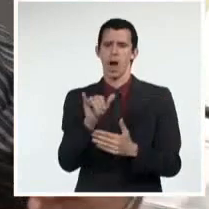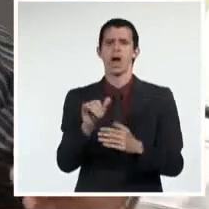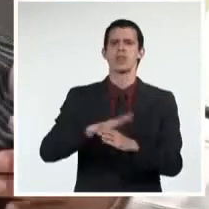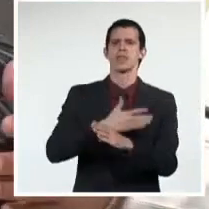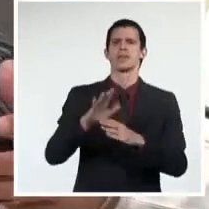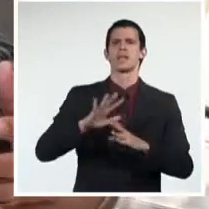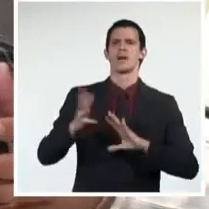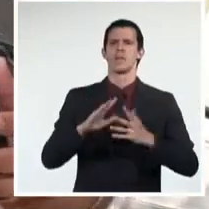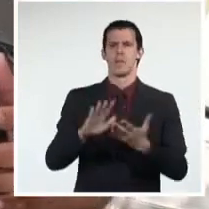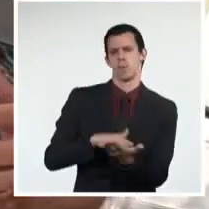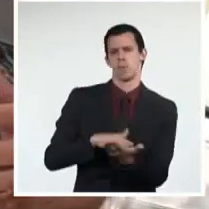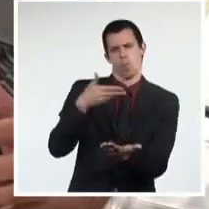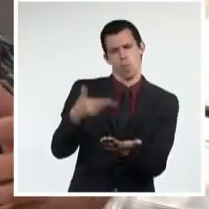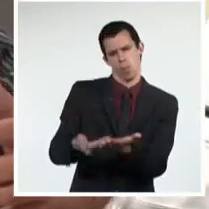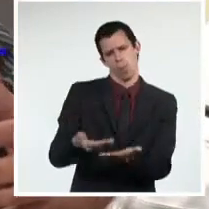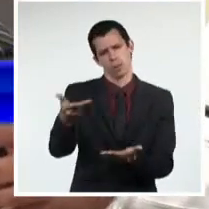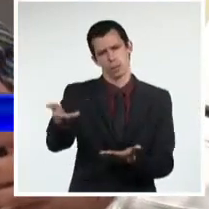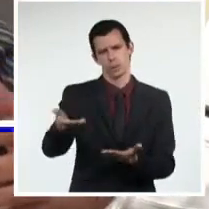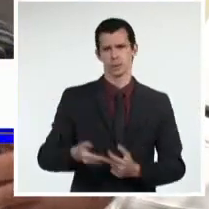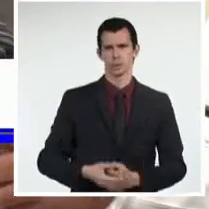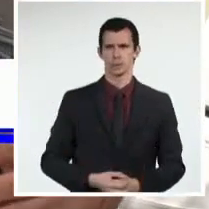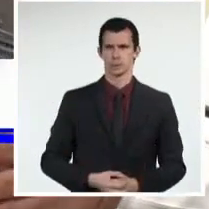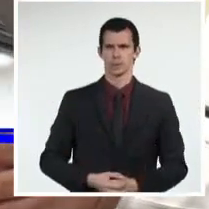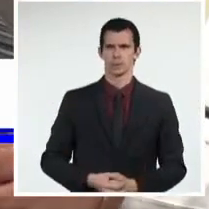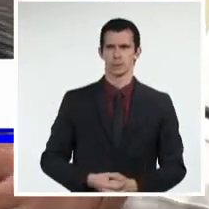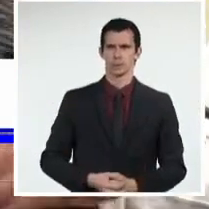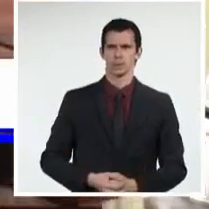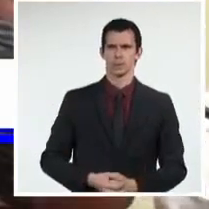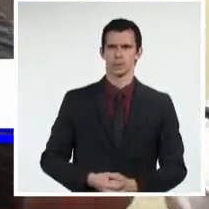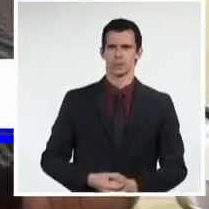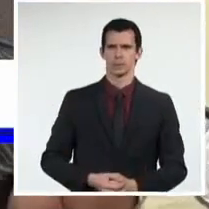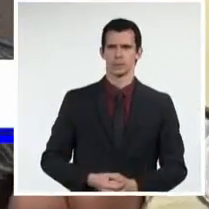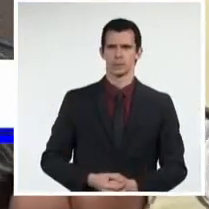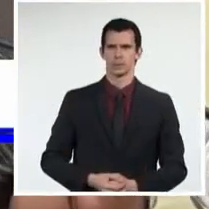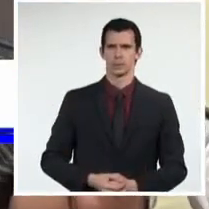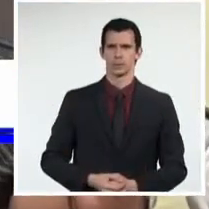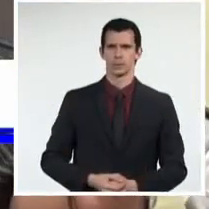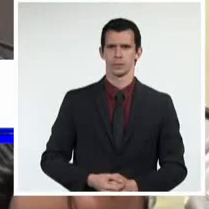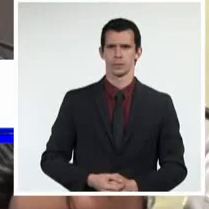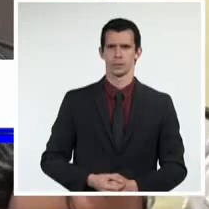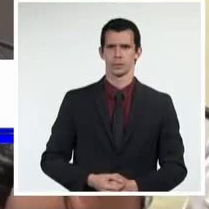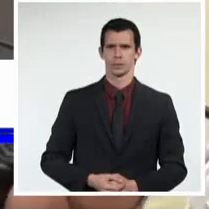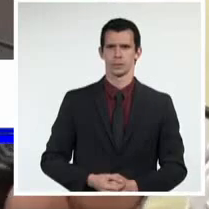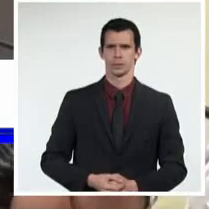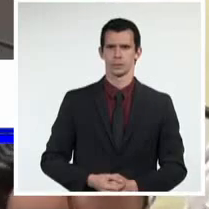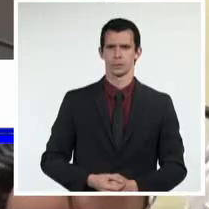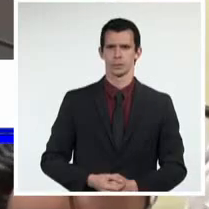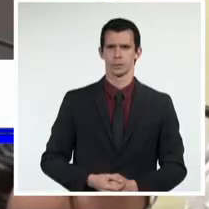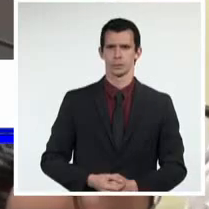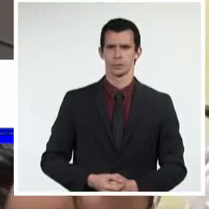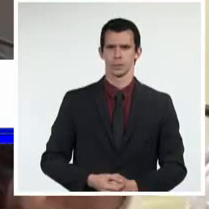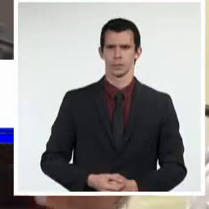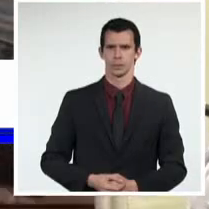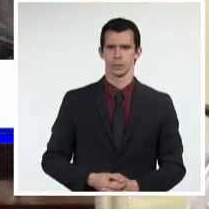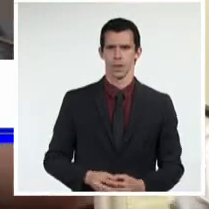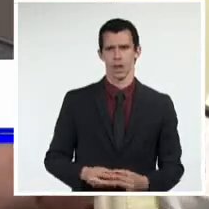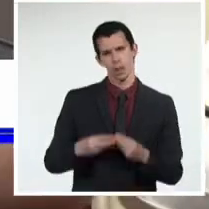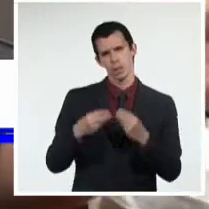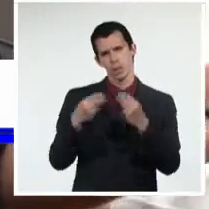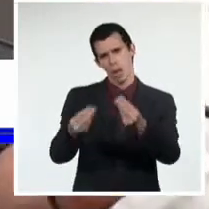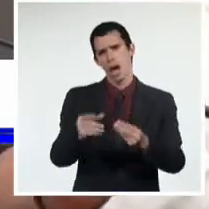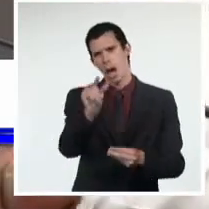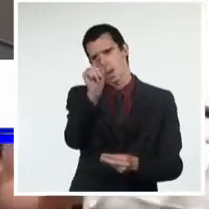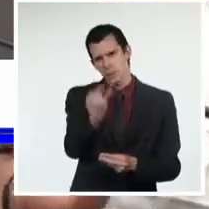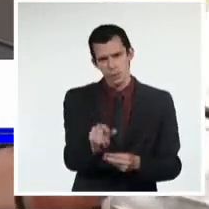gente tenga la capacidad de expresar sus ideas, no solo de